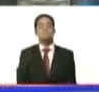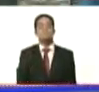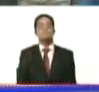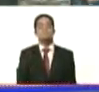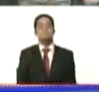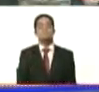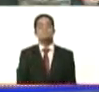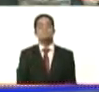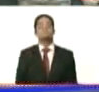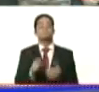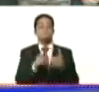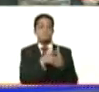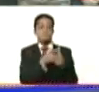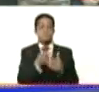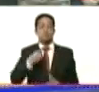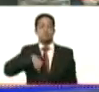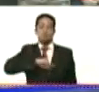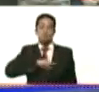debemos